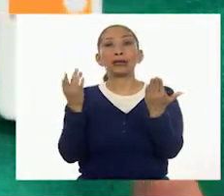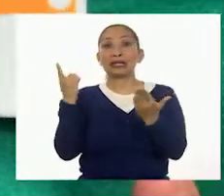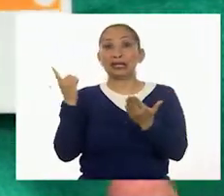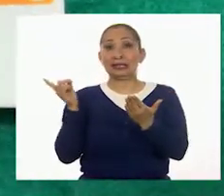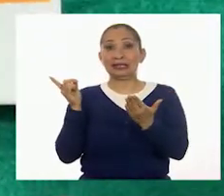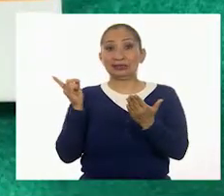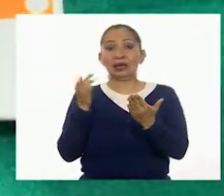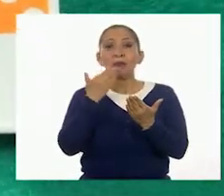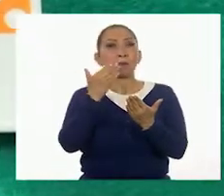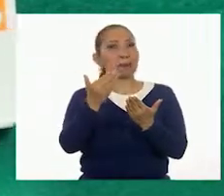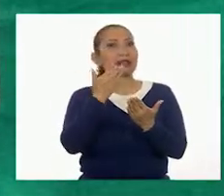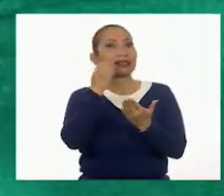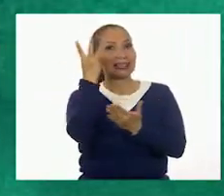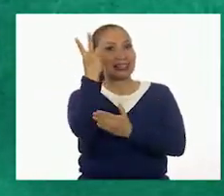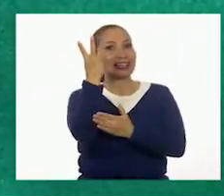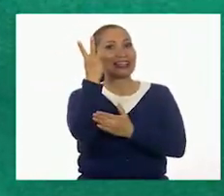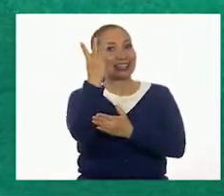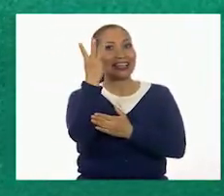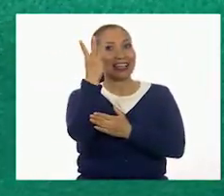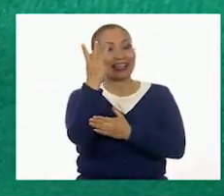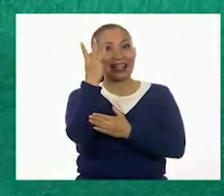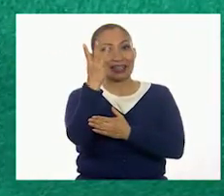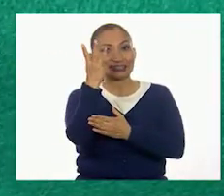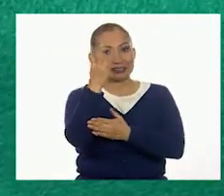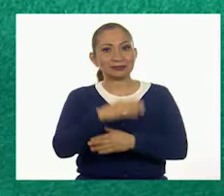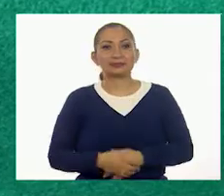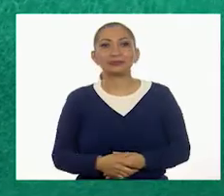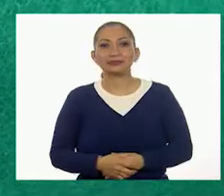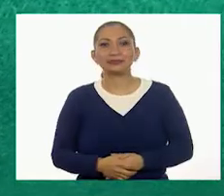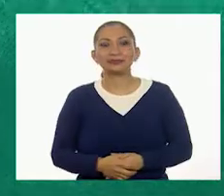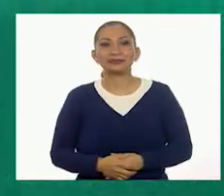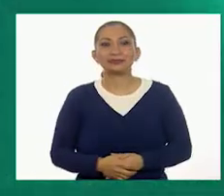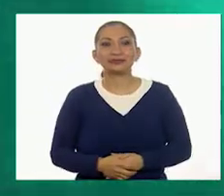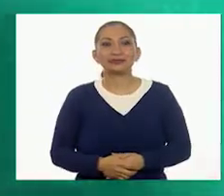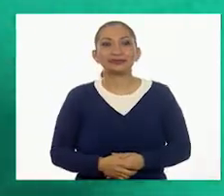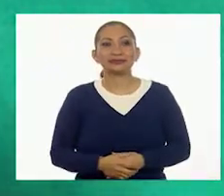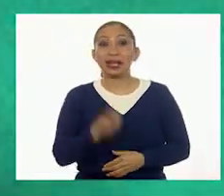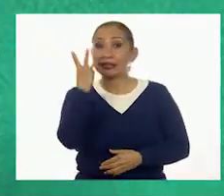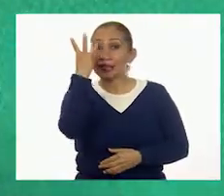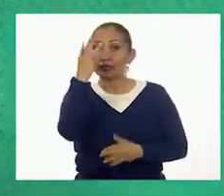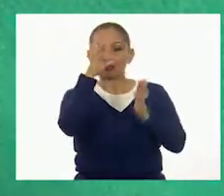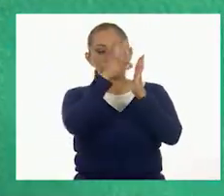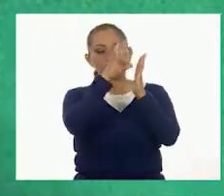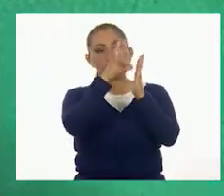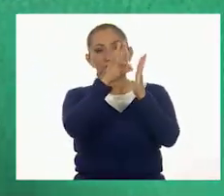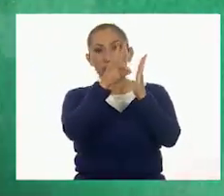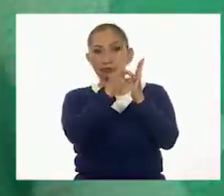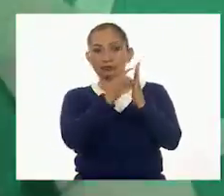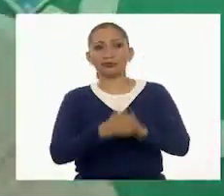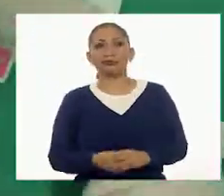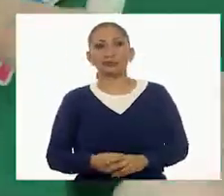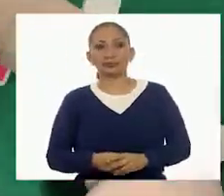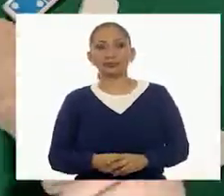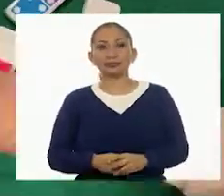Este. Muy bien. Es número tres. Son tres puntitos.